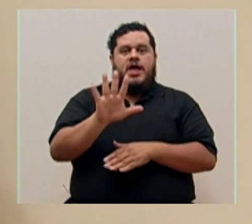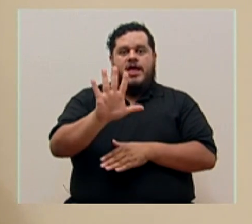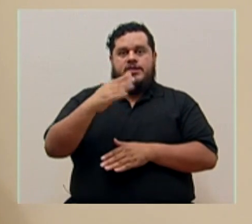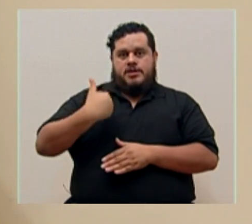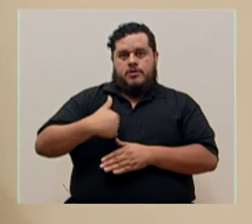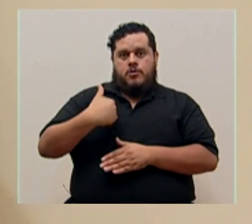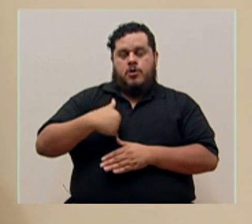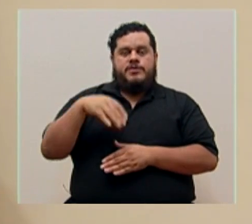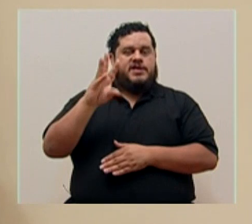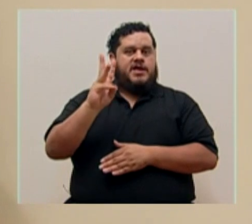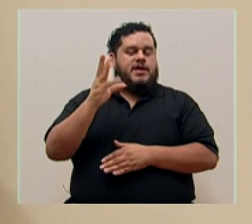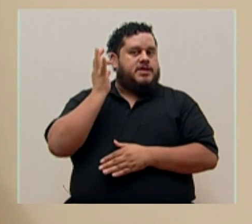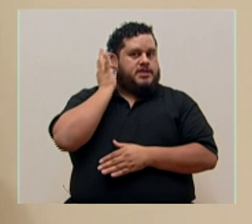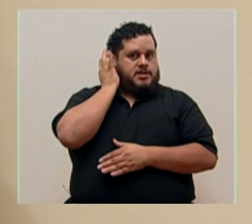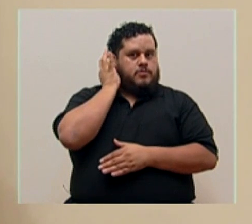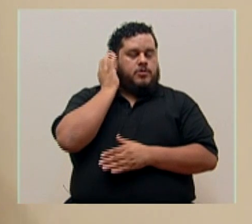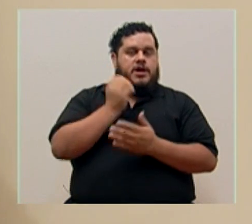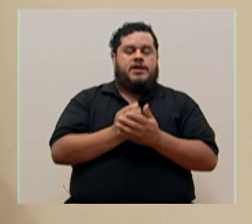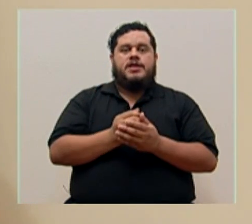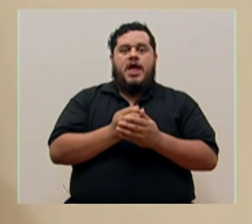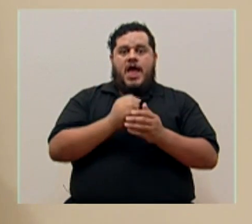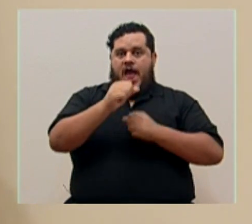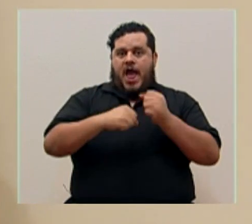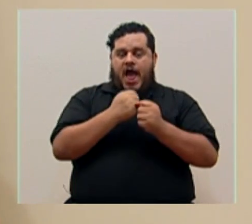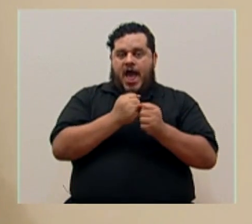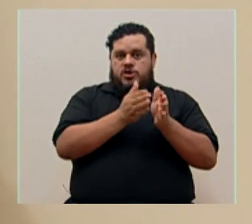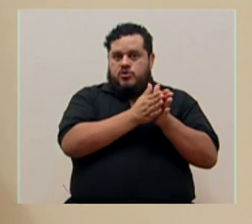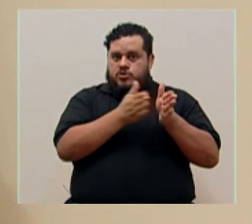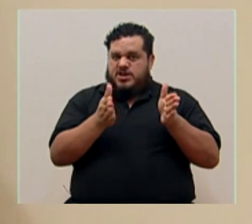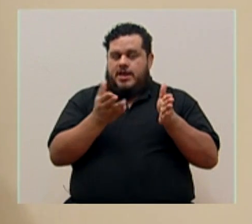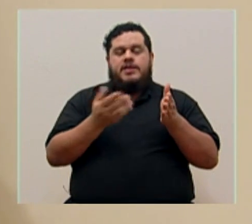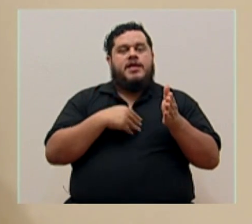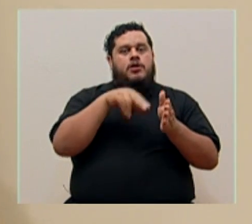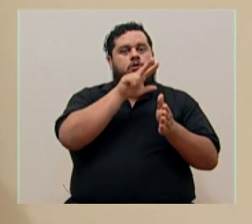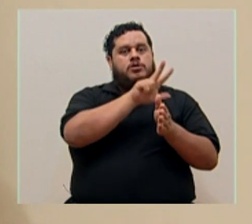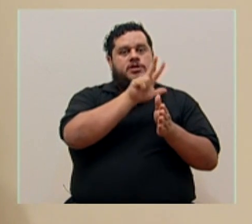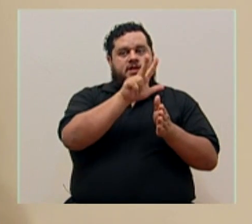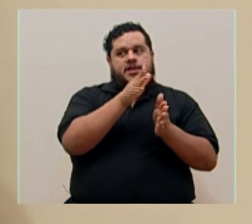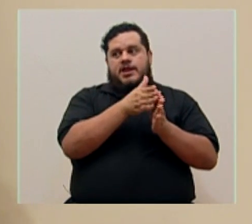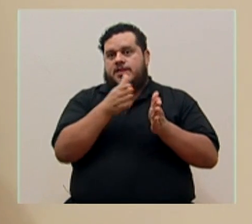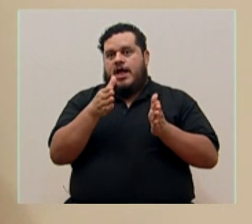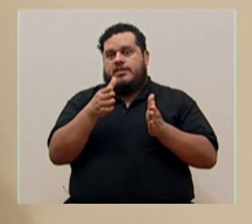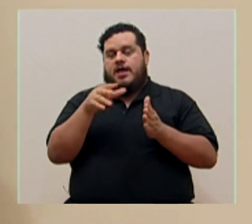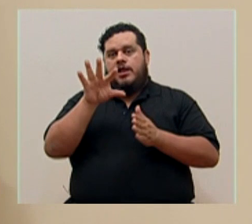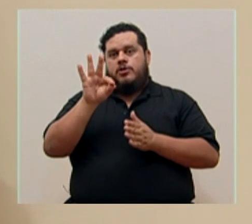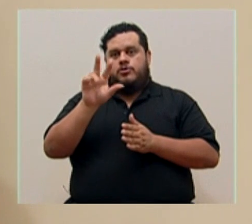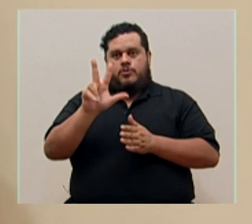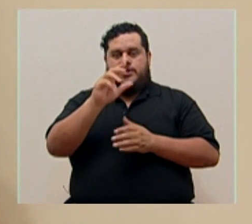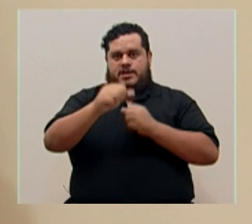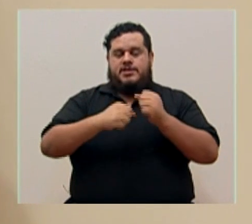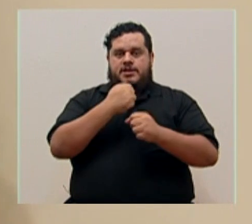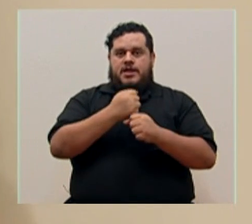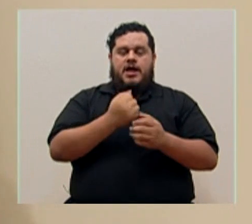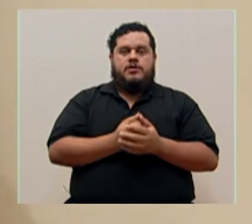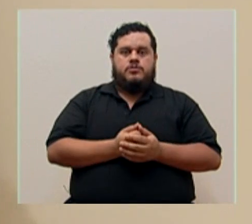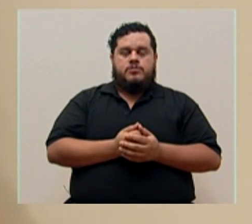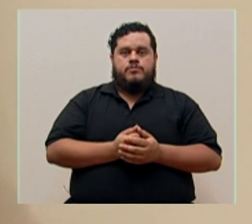5 hombres y 6 mujeres, con un rango de edad que va de los 33 a los 93